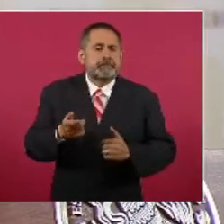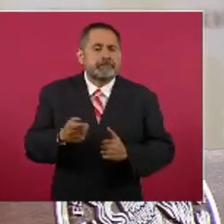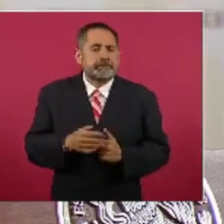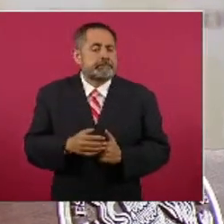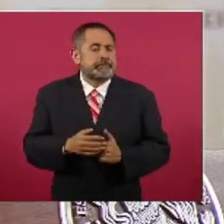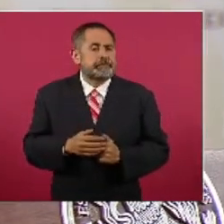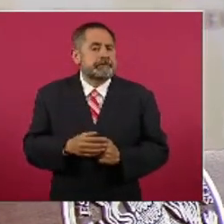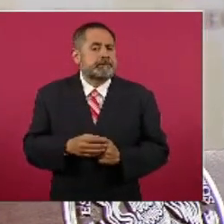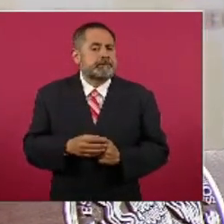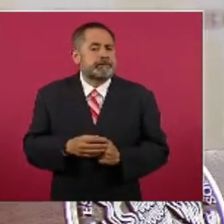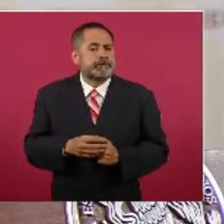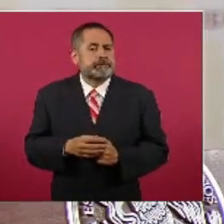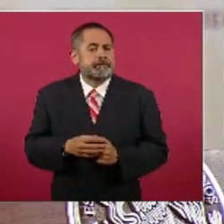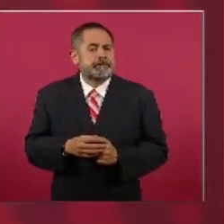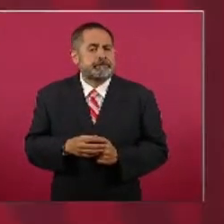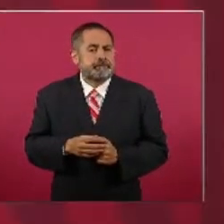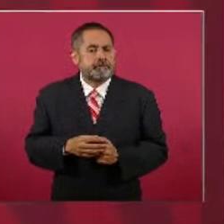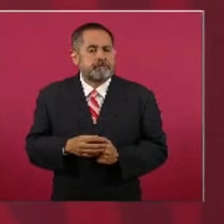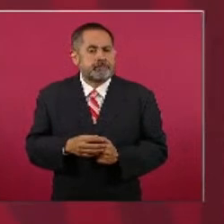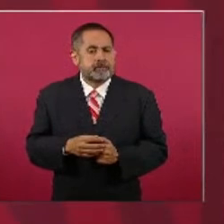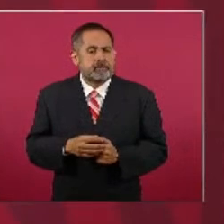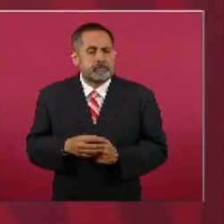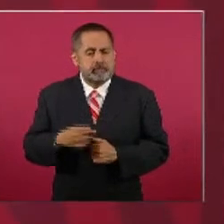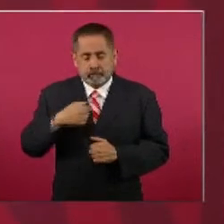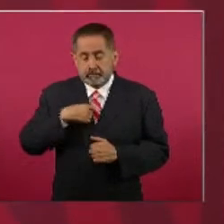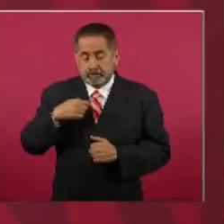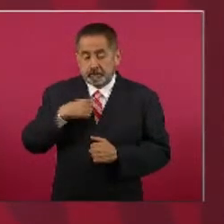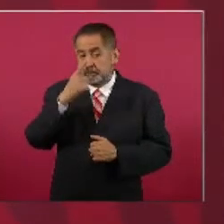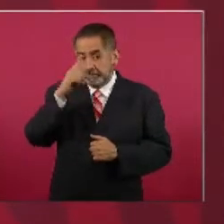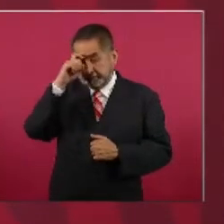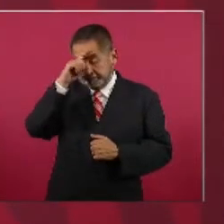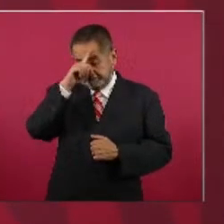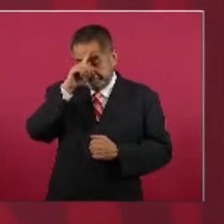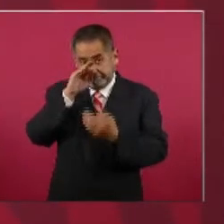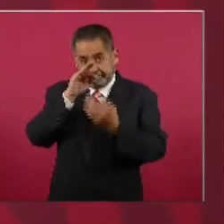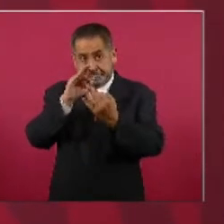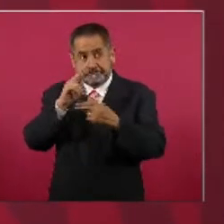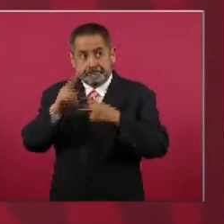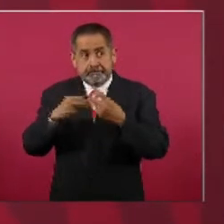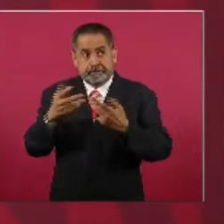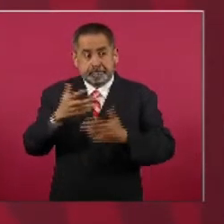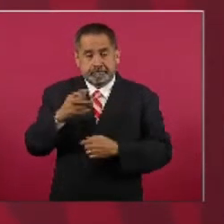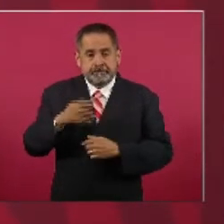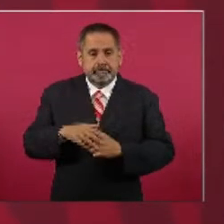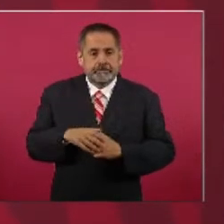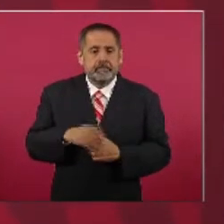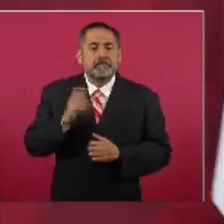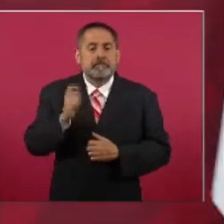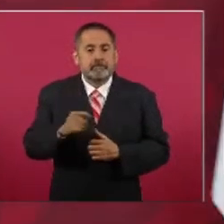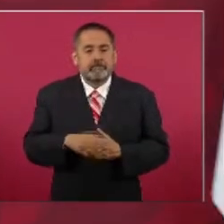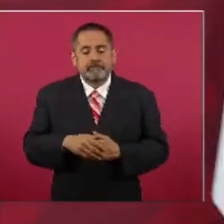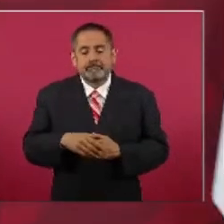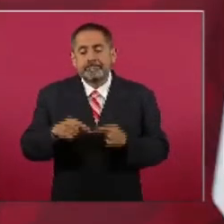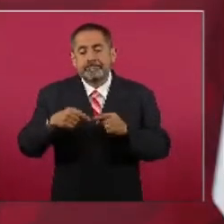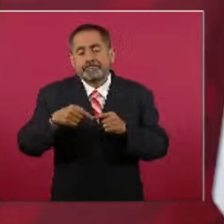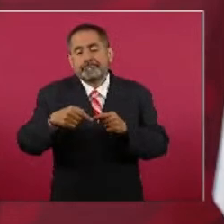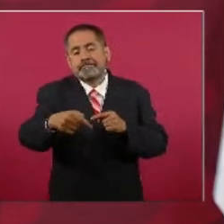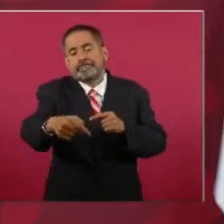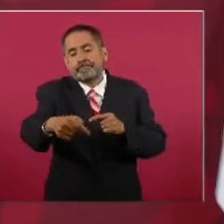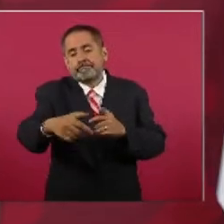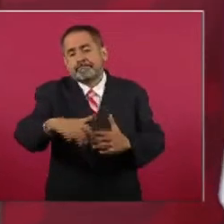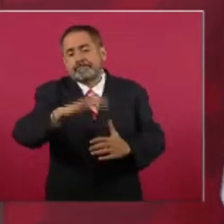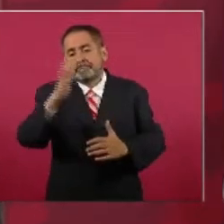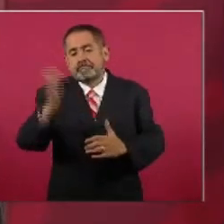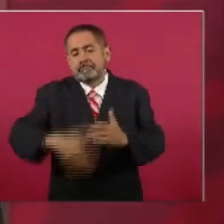este tengo como desafío desde falta poco tiempo para que termine